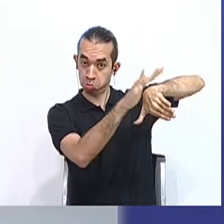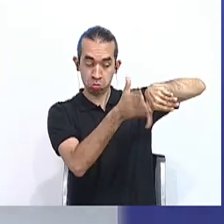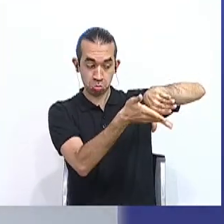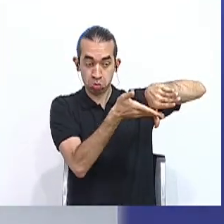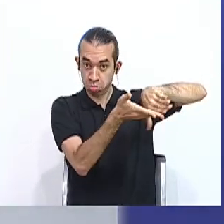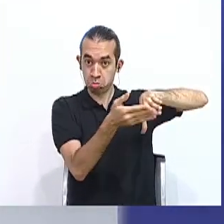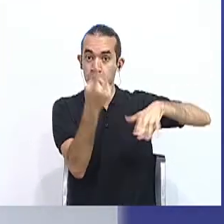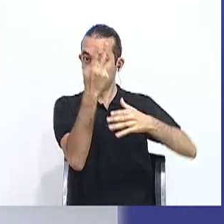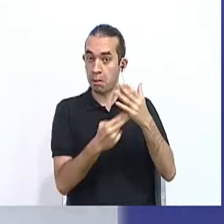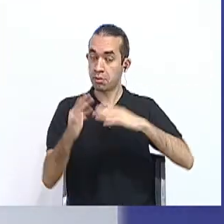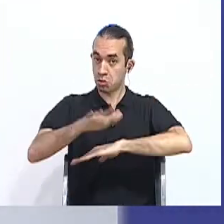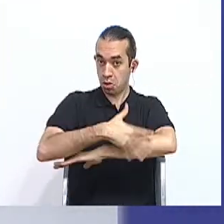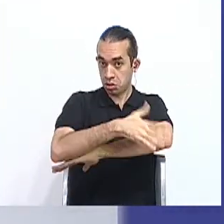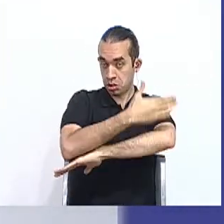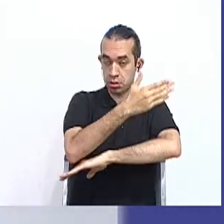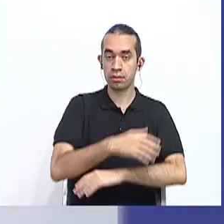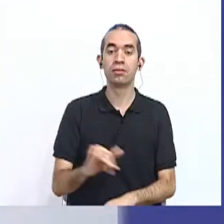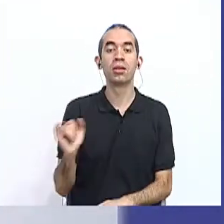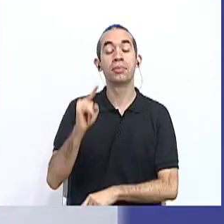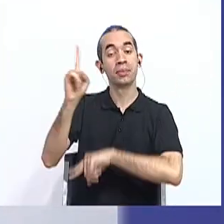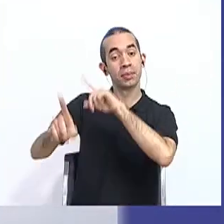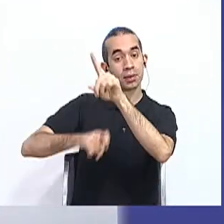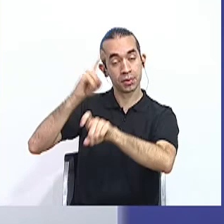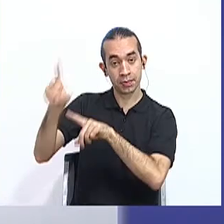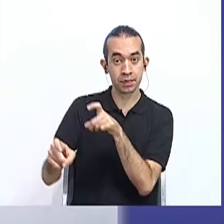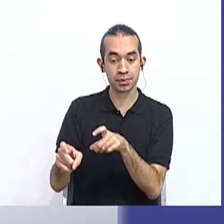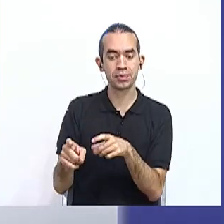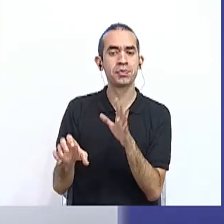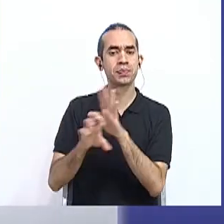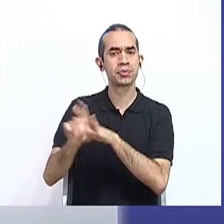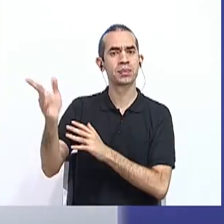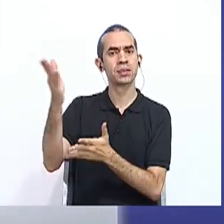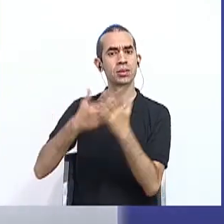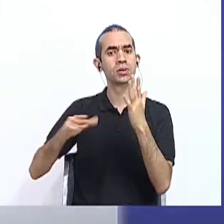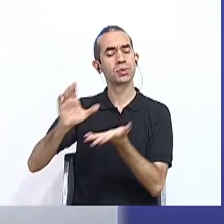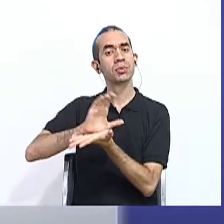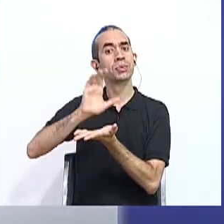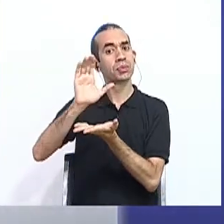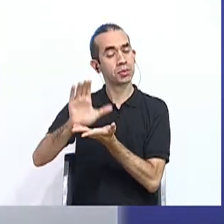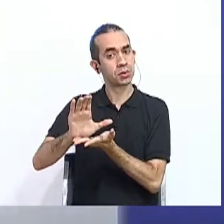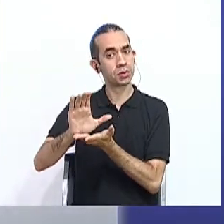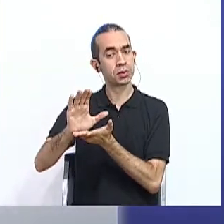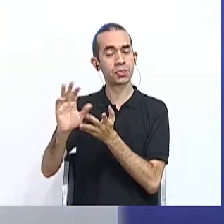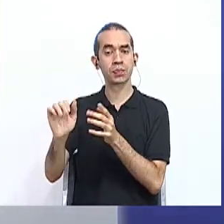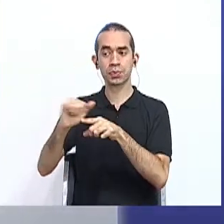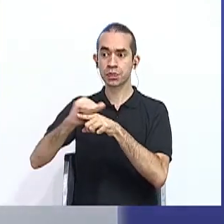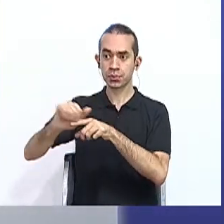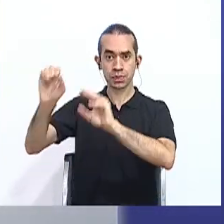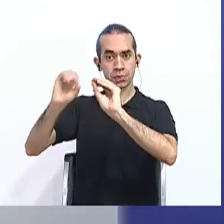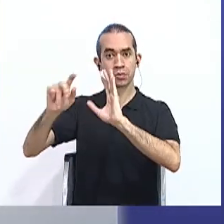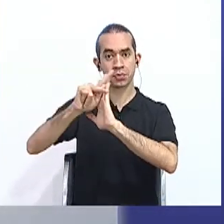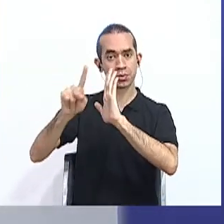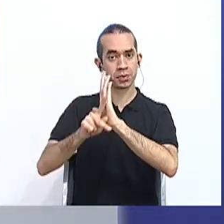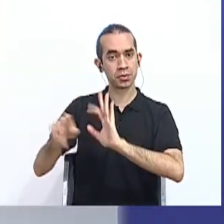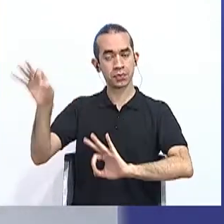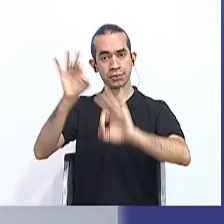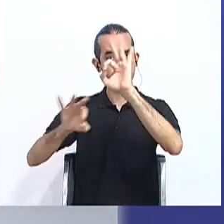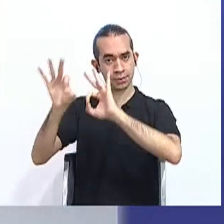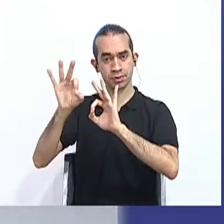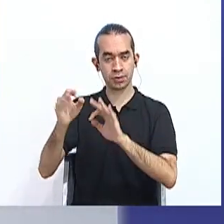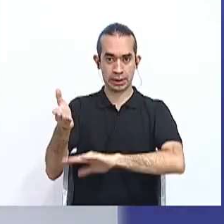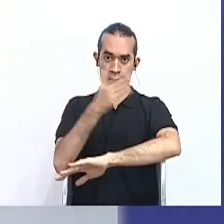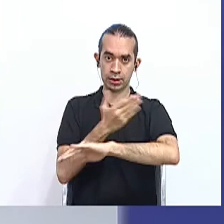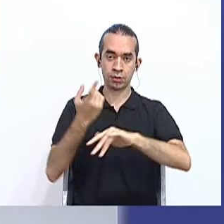buceo. También le preguntamos a Kevin que si ellos reciben algún curso o preparación de principios físicos para